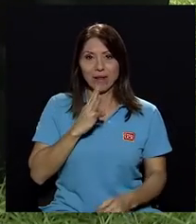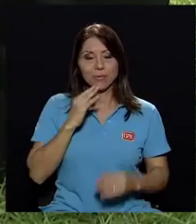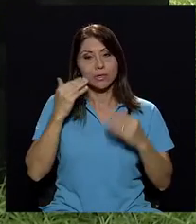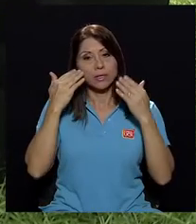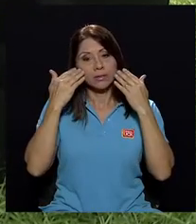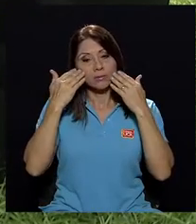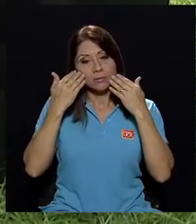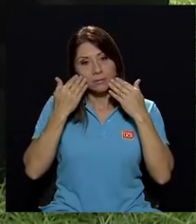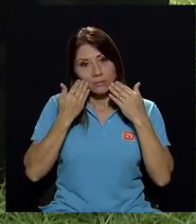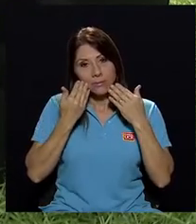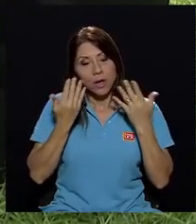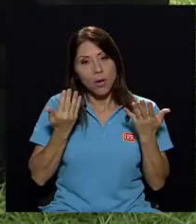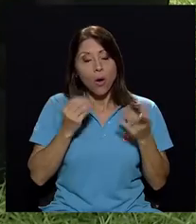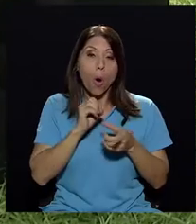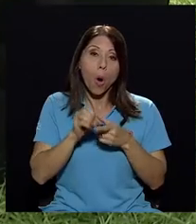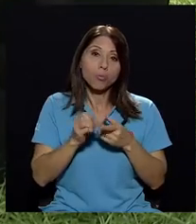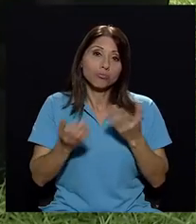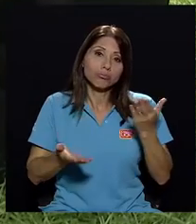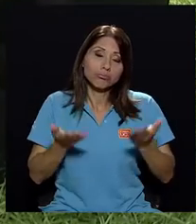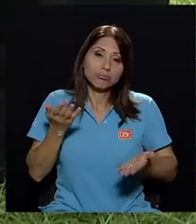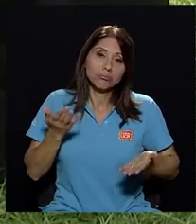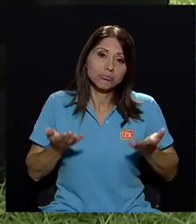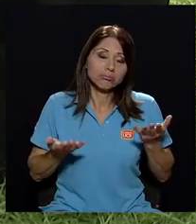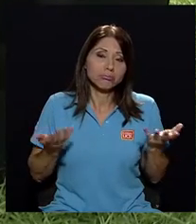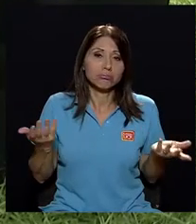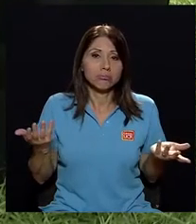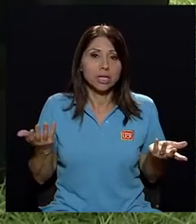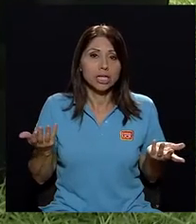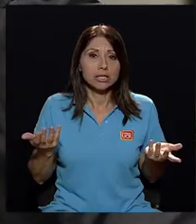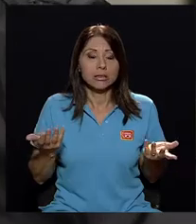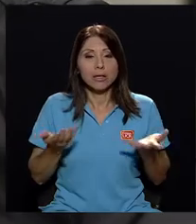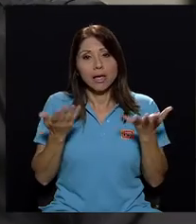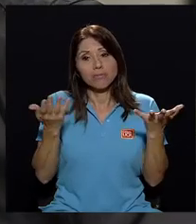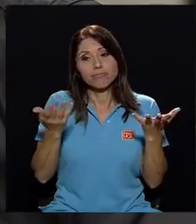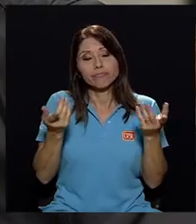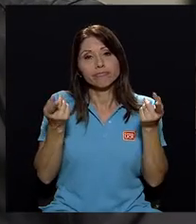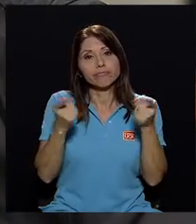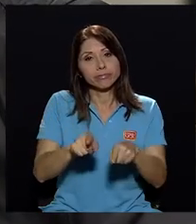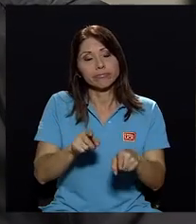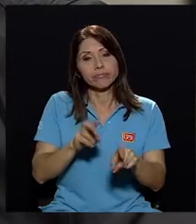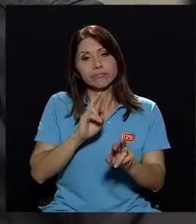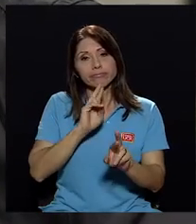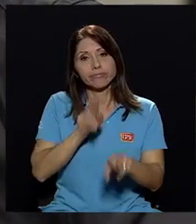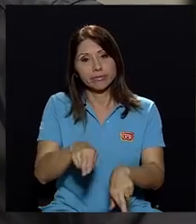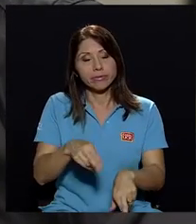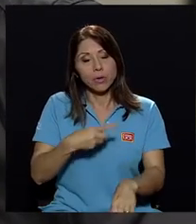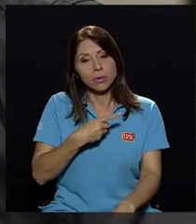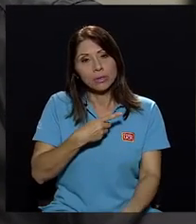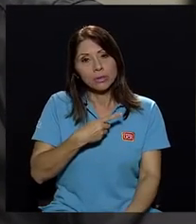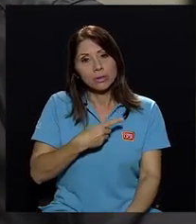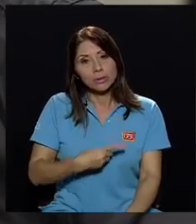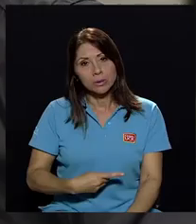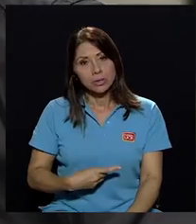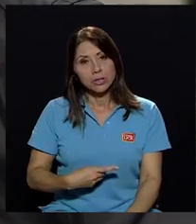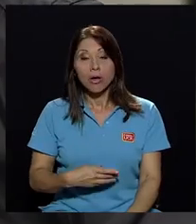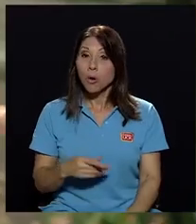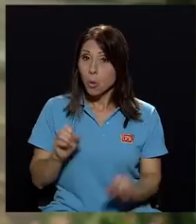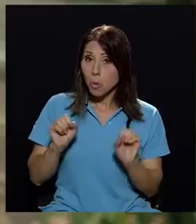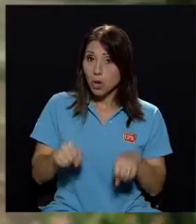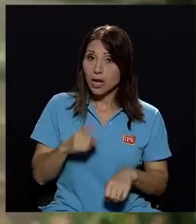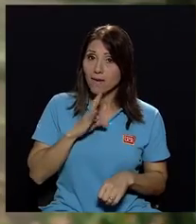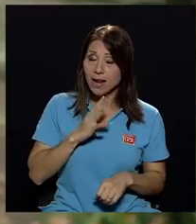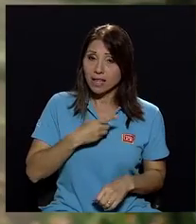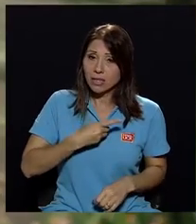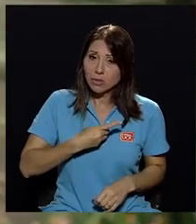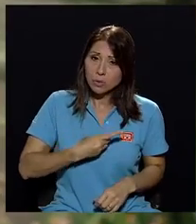anteriormente, o podría ser que depare en una depresión. ¿Uno podría hablar de la depresión como